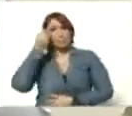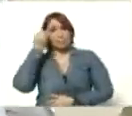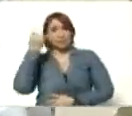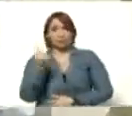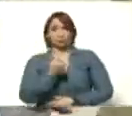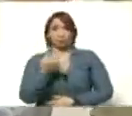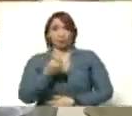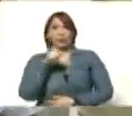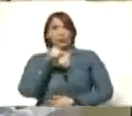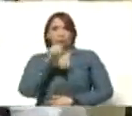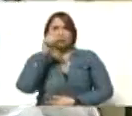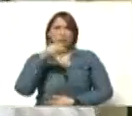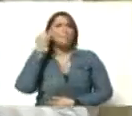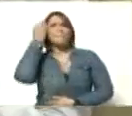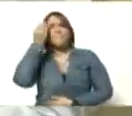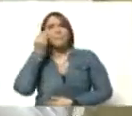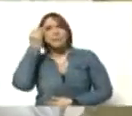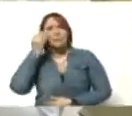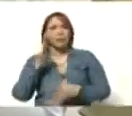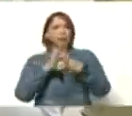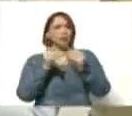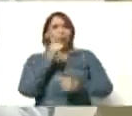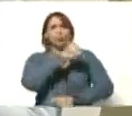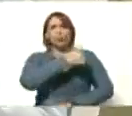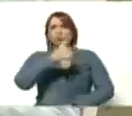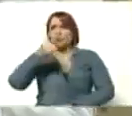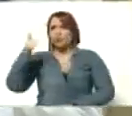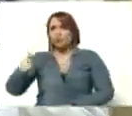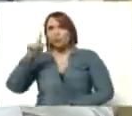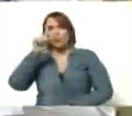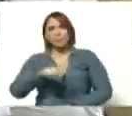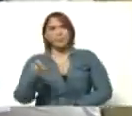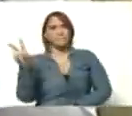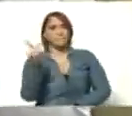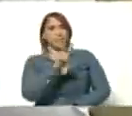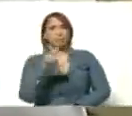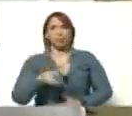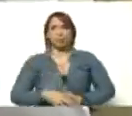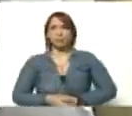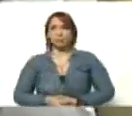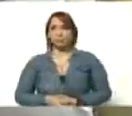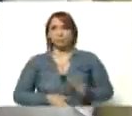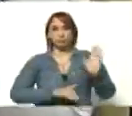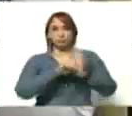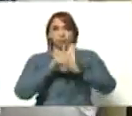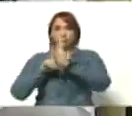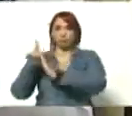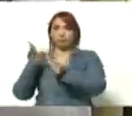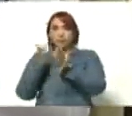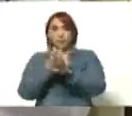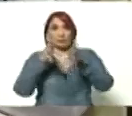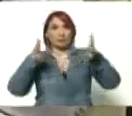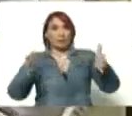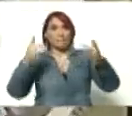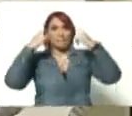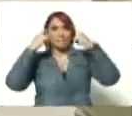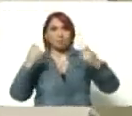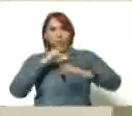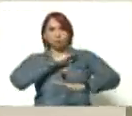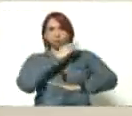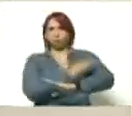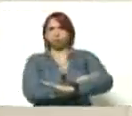ti, sino que estás pensando en todos y en todas. Estás pensando en Venezuela y, bueno, en el desarrollo de las grandes potencialidades que tiene nuestro